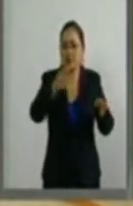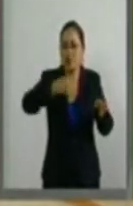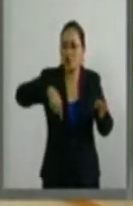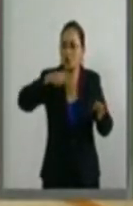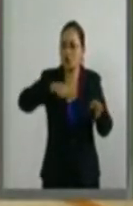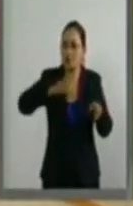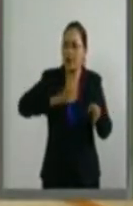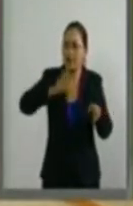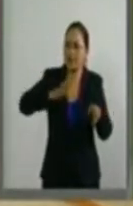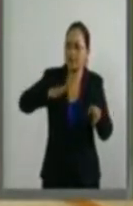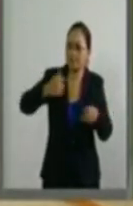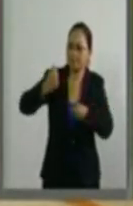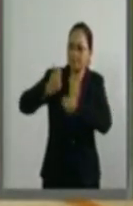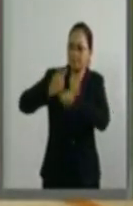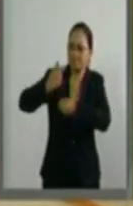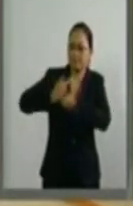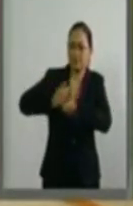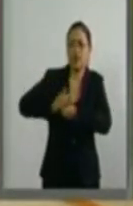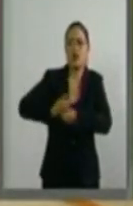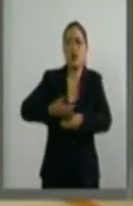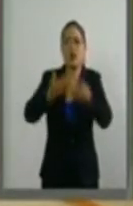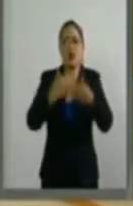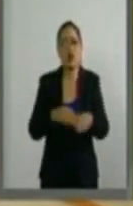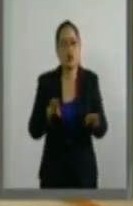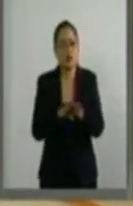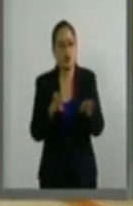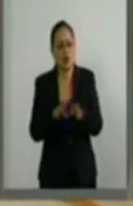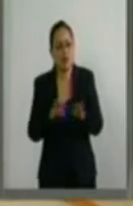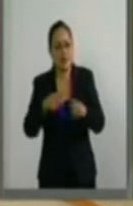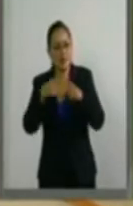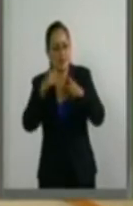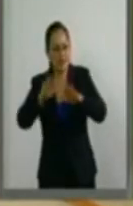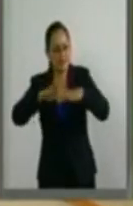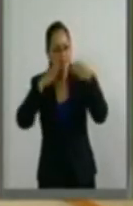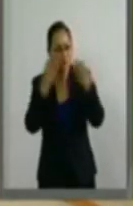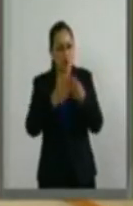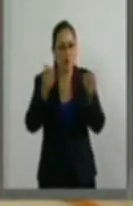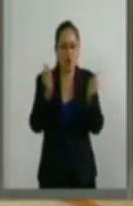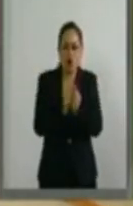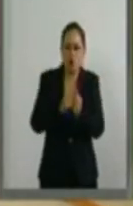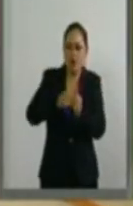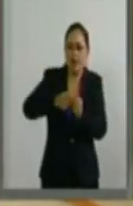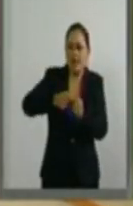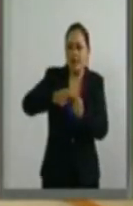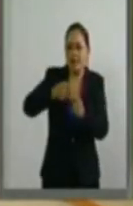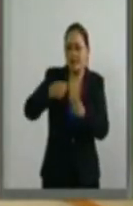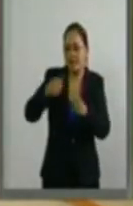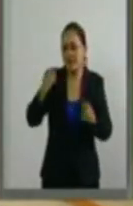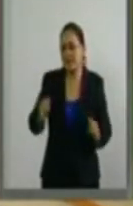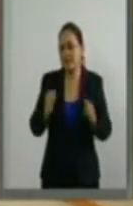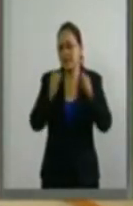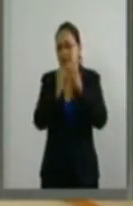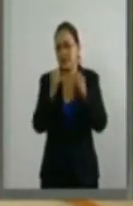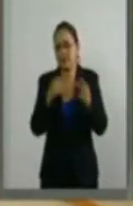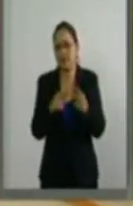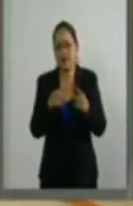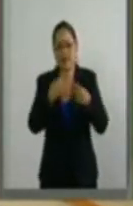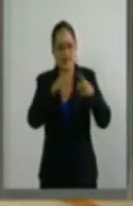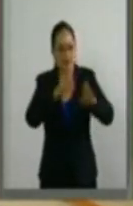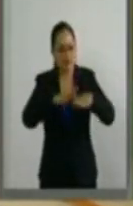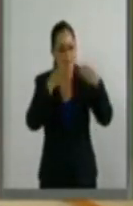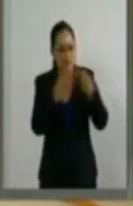nosotros mismos, deformados o enmascarados, con instituciones extrañas y de una